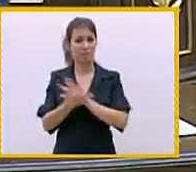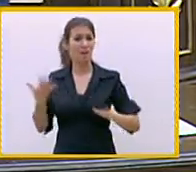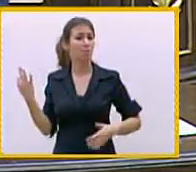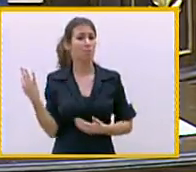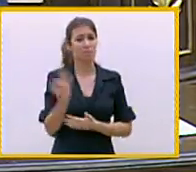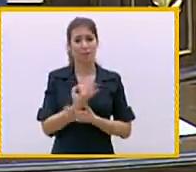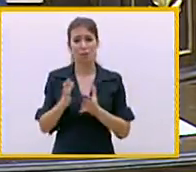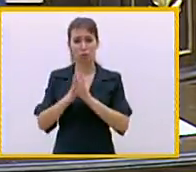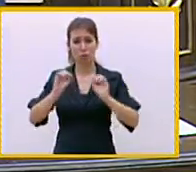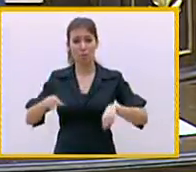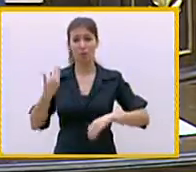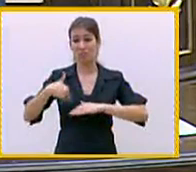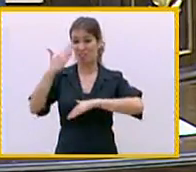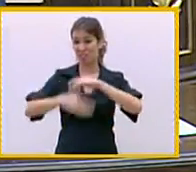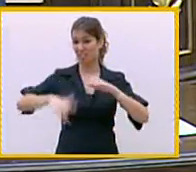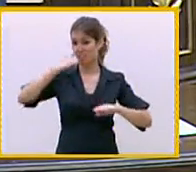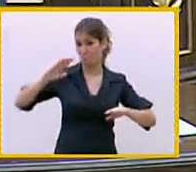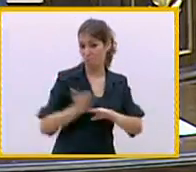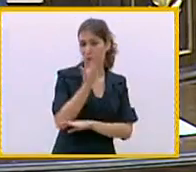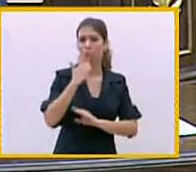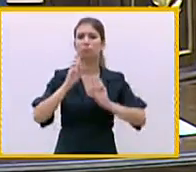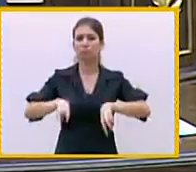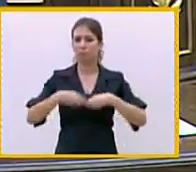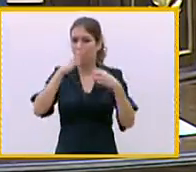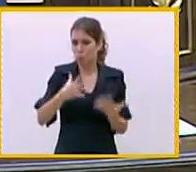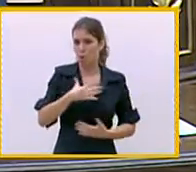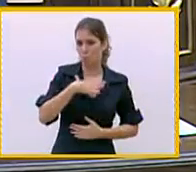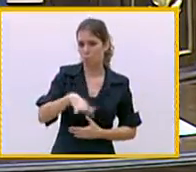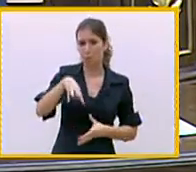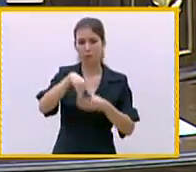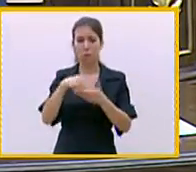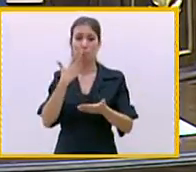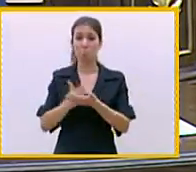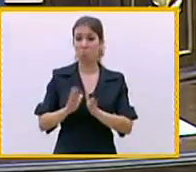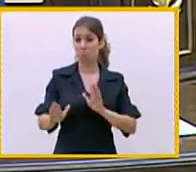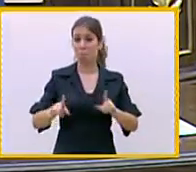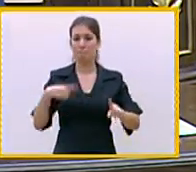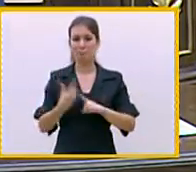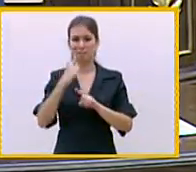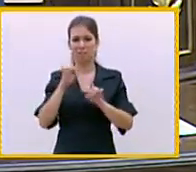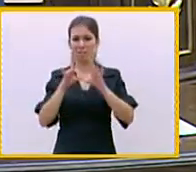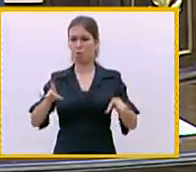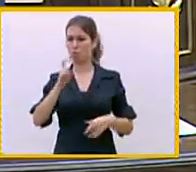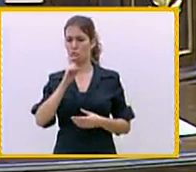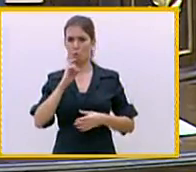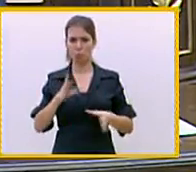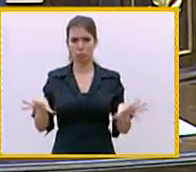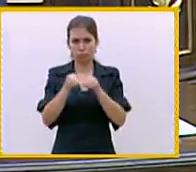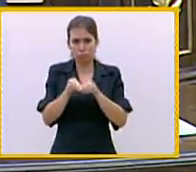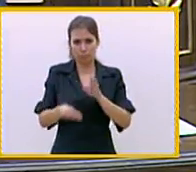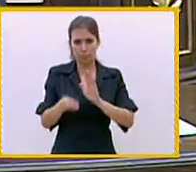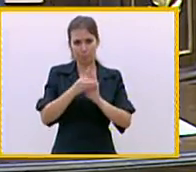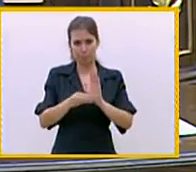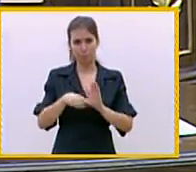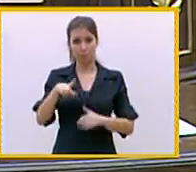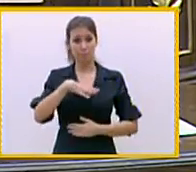convenios caducados, estableciendo mecanismos de mediación y arbitraje. Refuerza las capacidades de